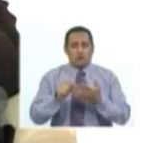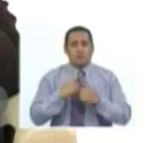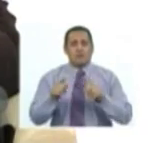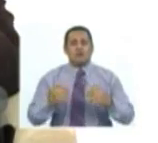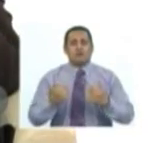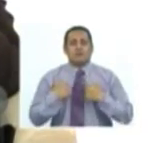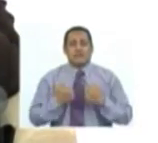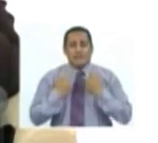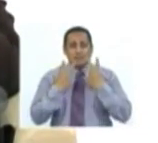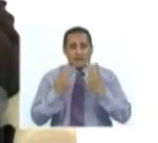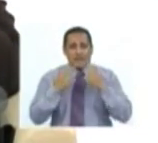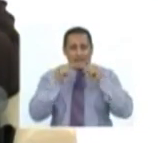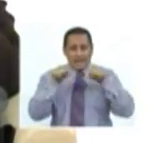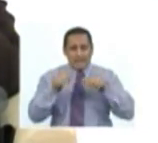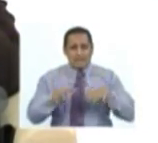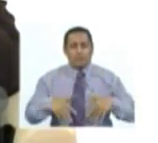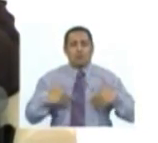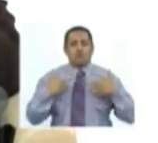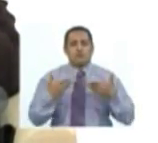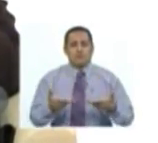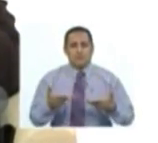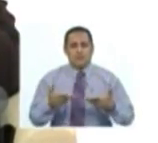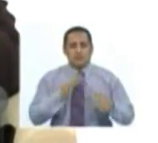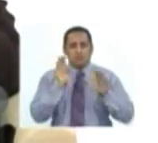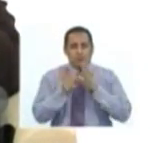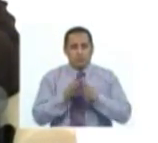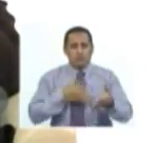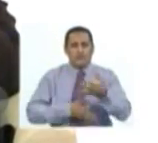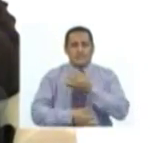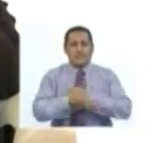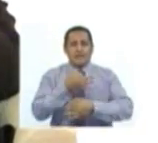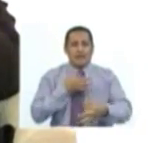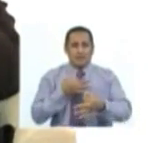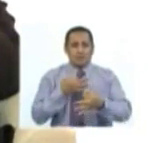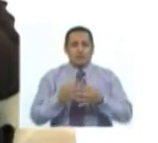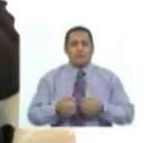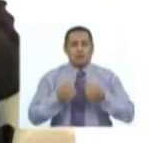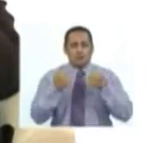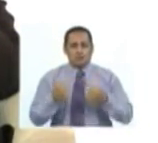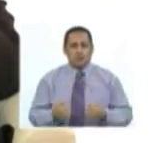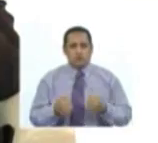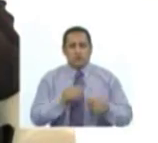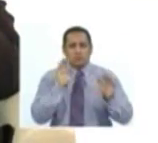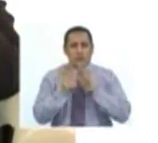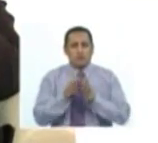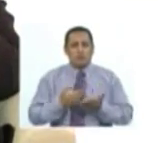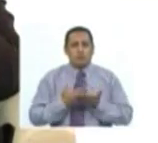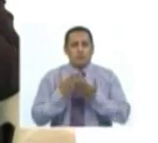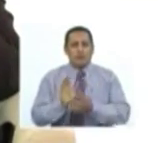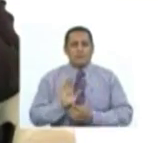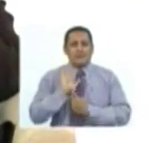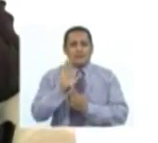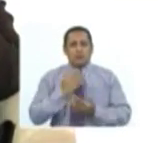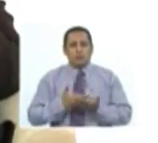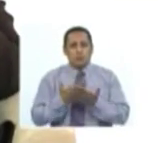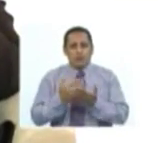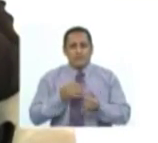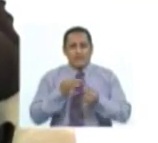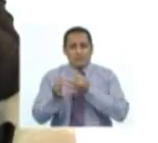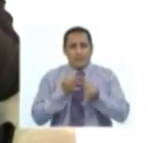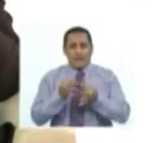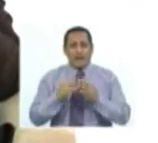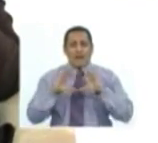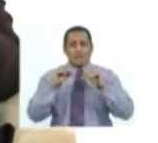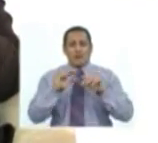que haber esa posibilidad de intercambio de posiciones, de plantear una propuesta, discrepar de